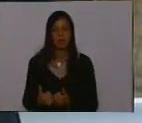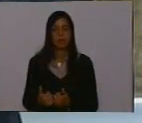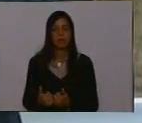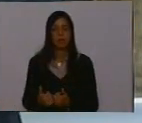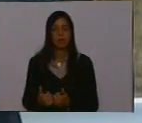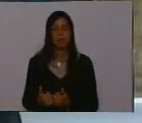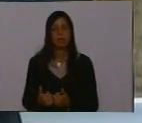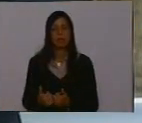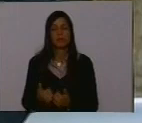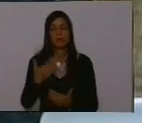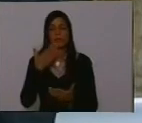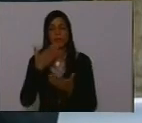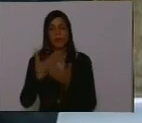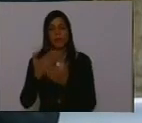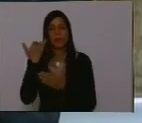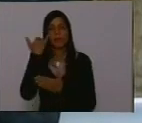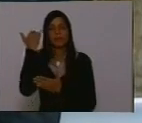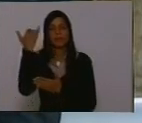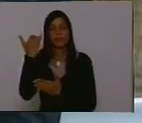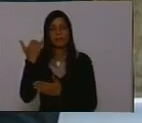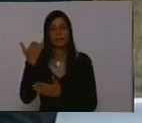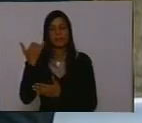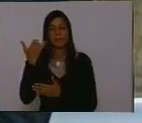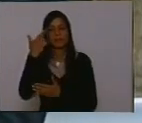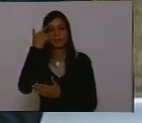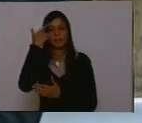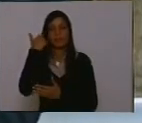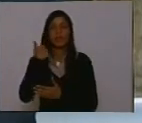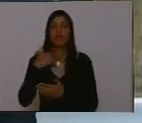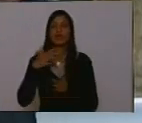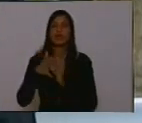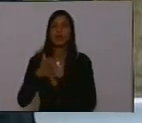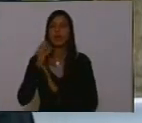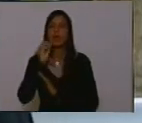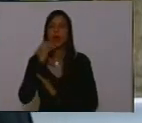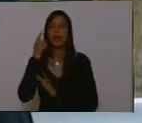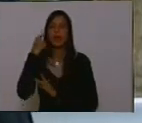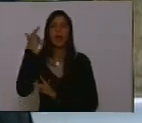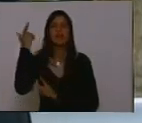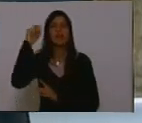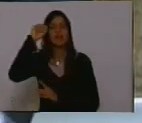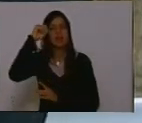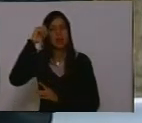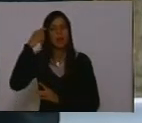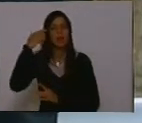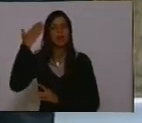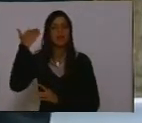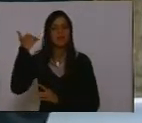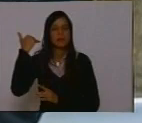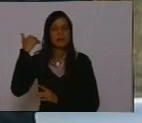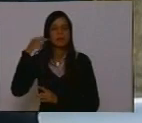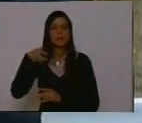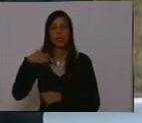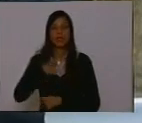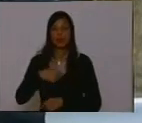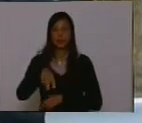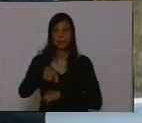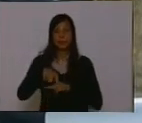aquel aporte de la generación auroral que uno recuerda, recordaba yo allí